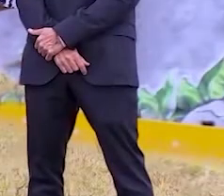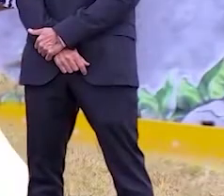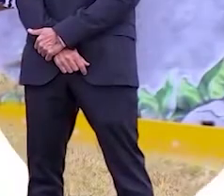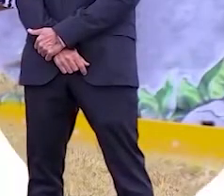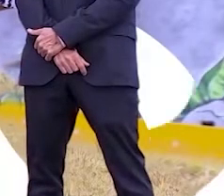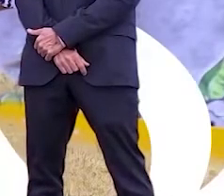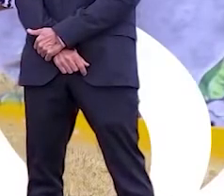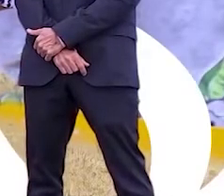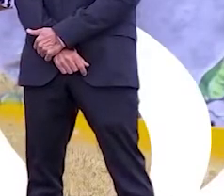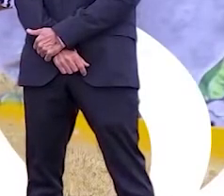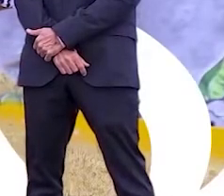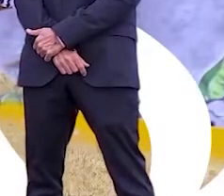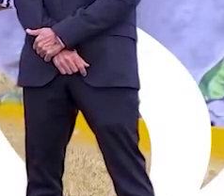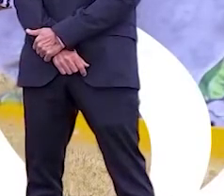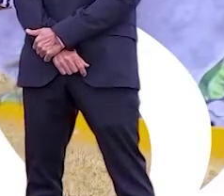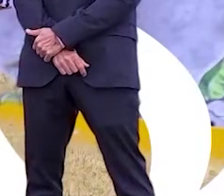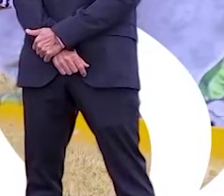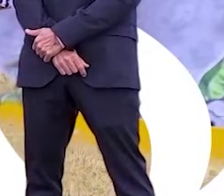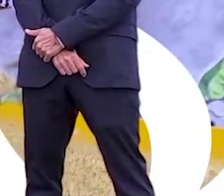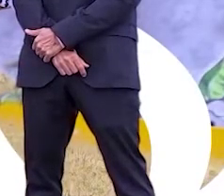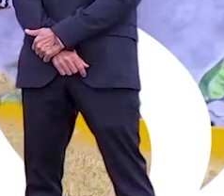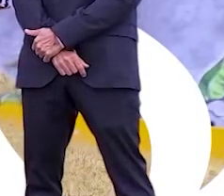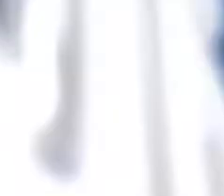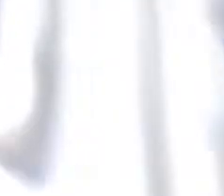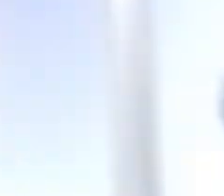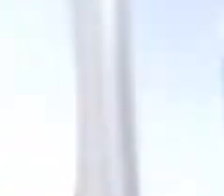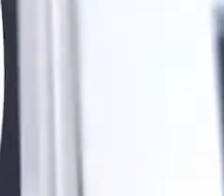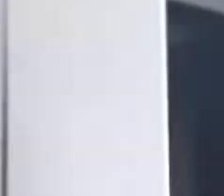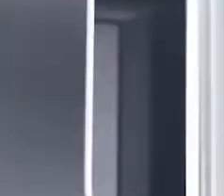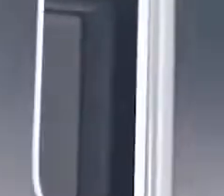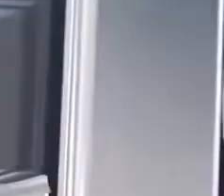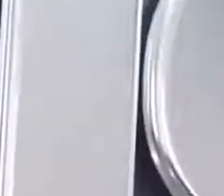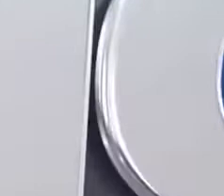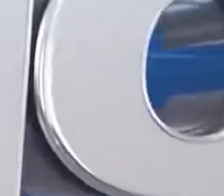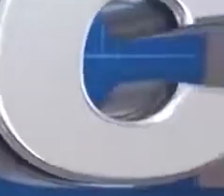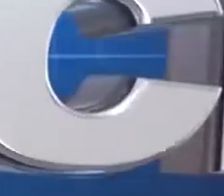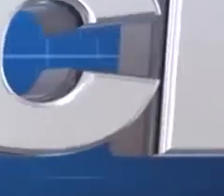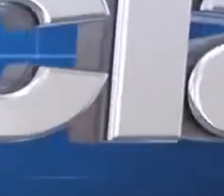Sigue con Telecafé Noticias.